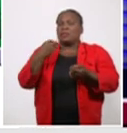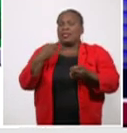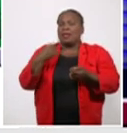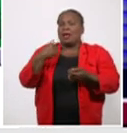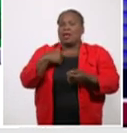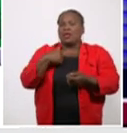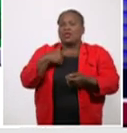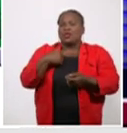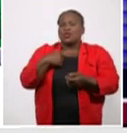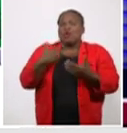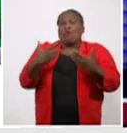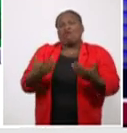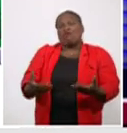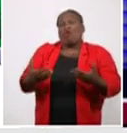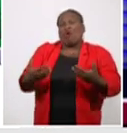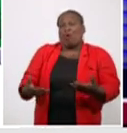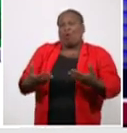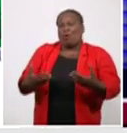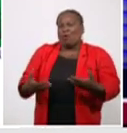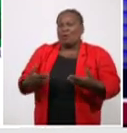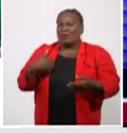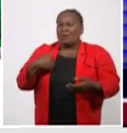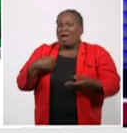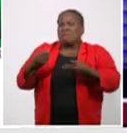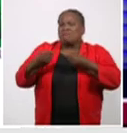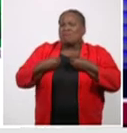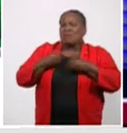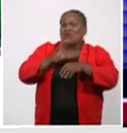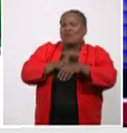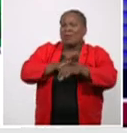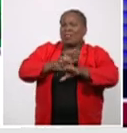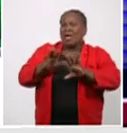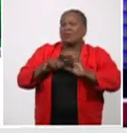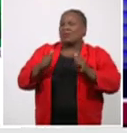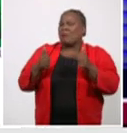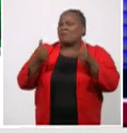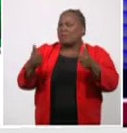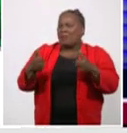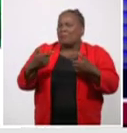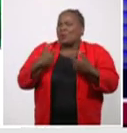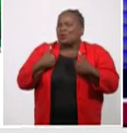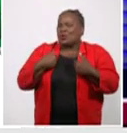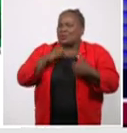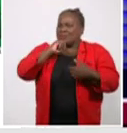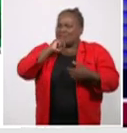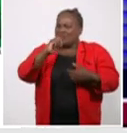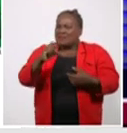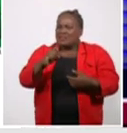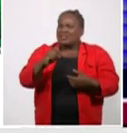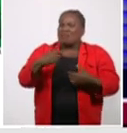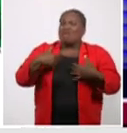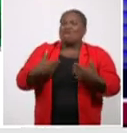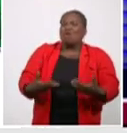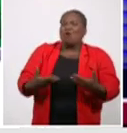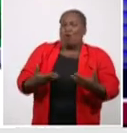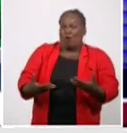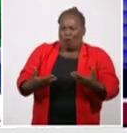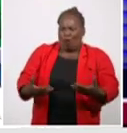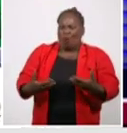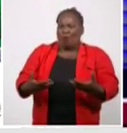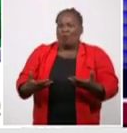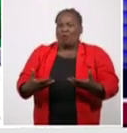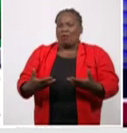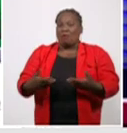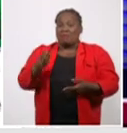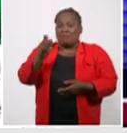quedado flojo, me siento todavía con mucho malestar, me cuestan trabajo las cosas, y que uno piensa, no,